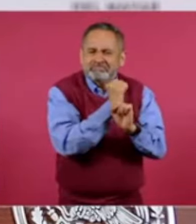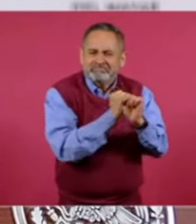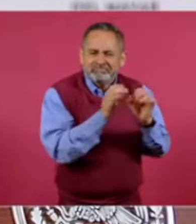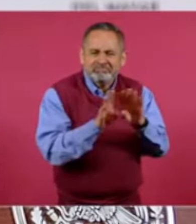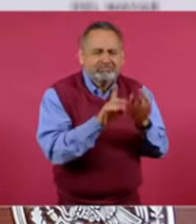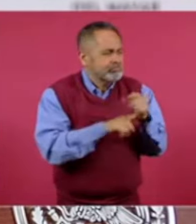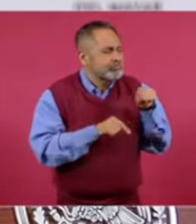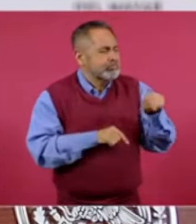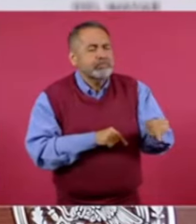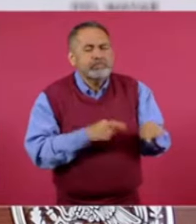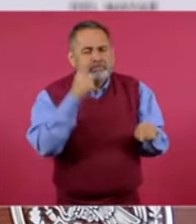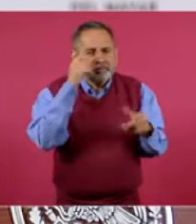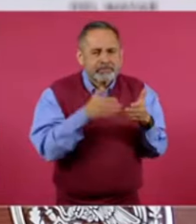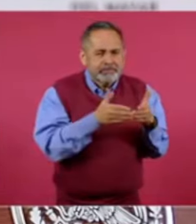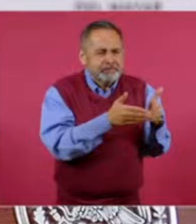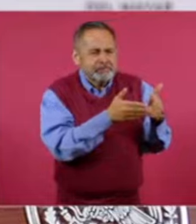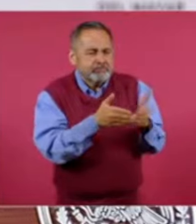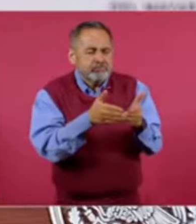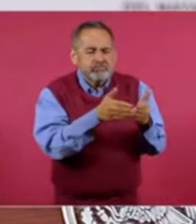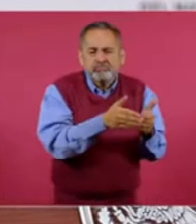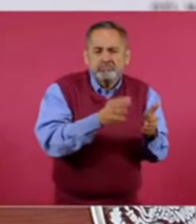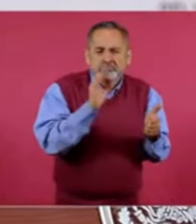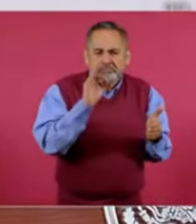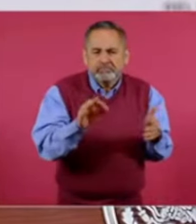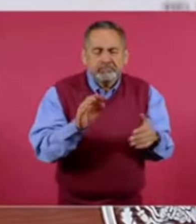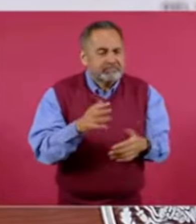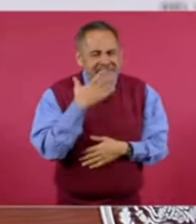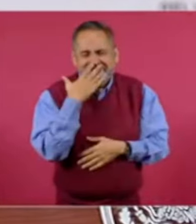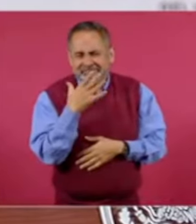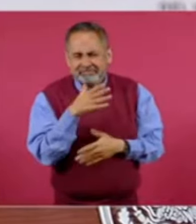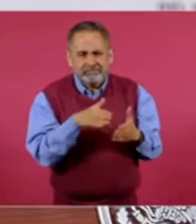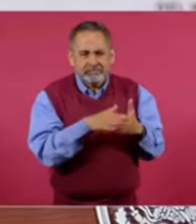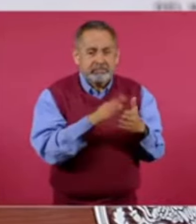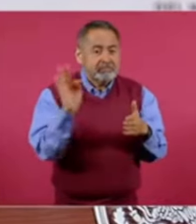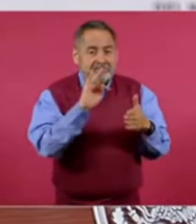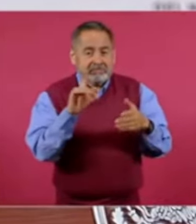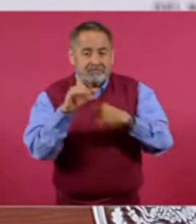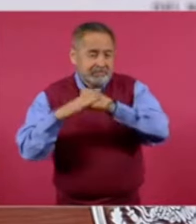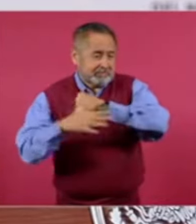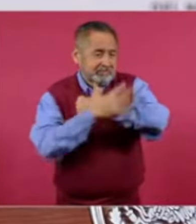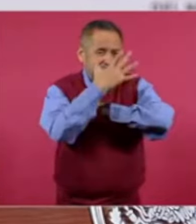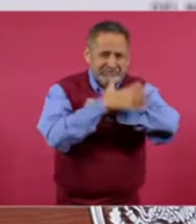para que, aunque haya olas